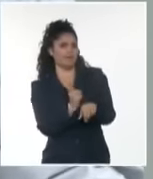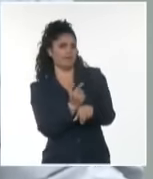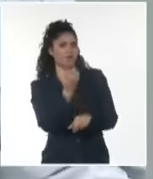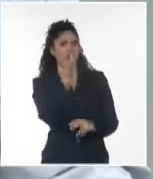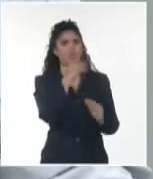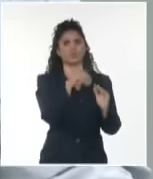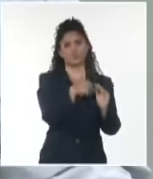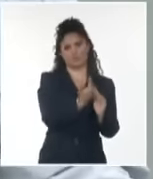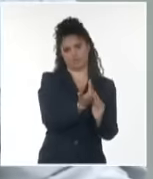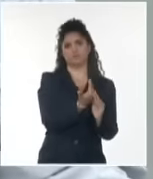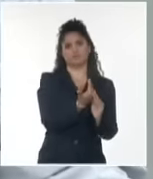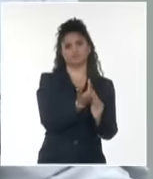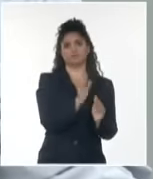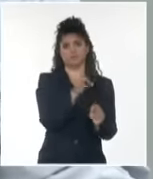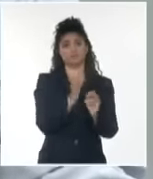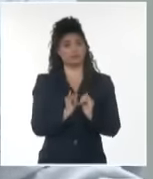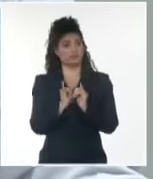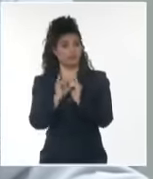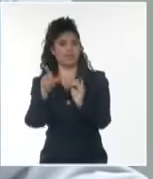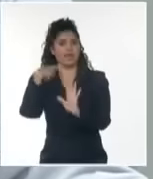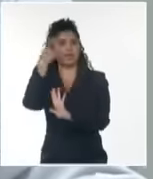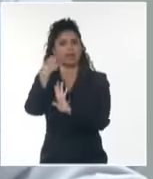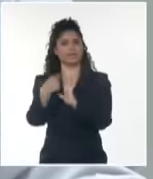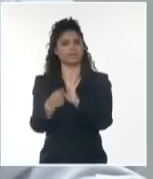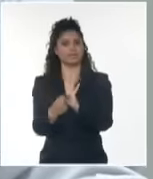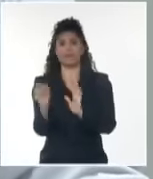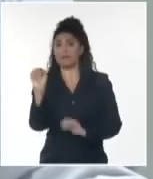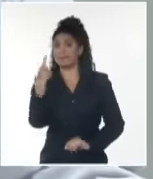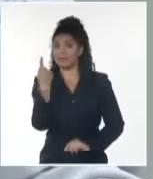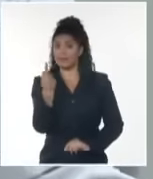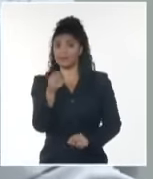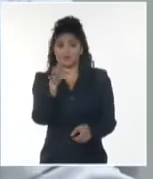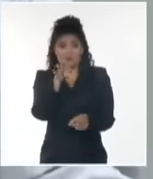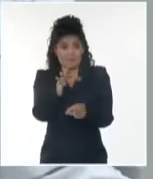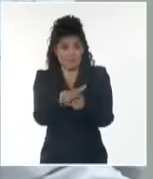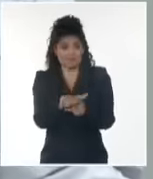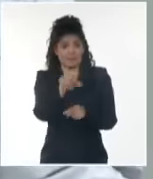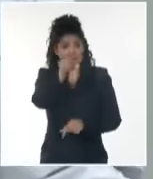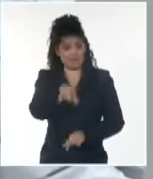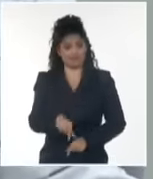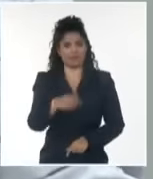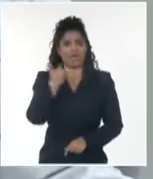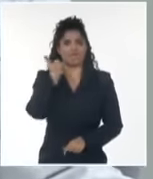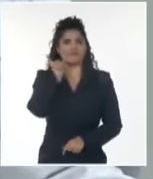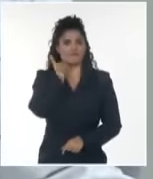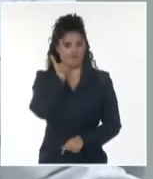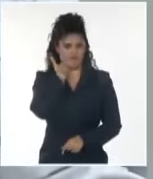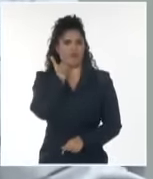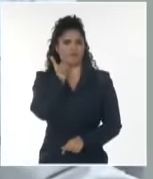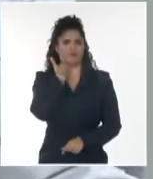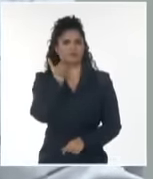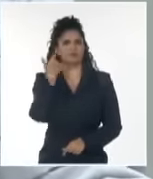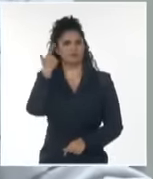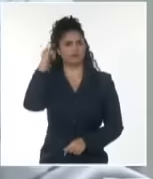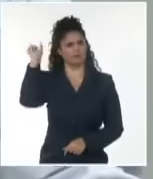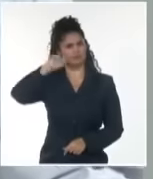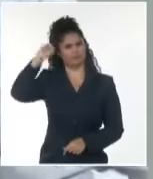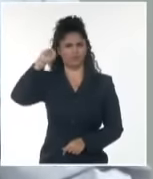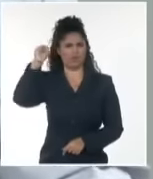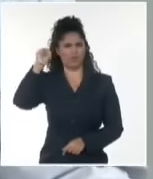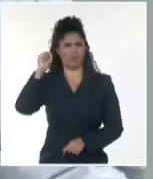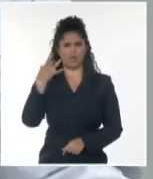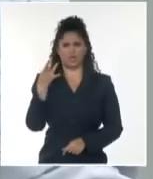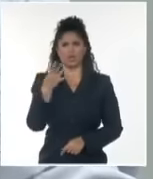bien tú dijiste, se caracteriza. De lo primero que aparece es la fiebre. Aparecen dolores de cabeza,